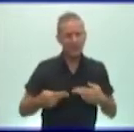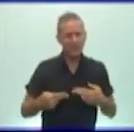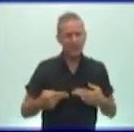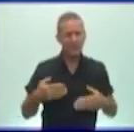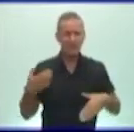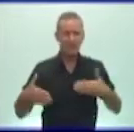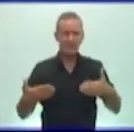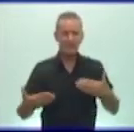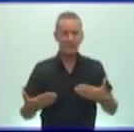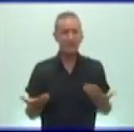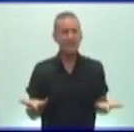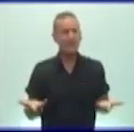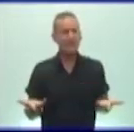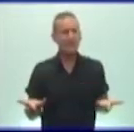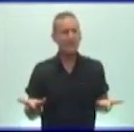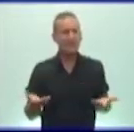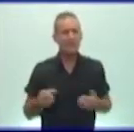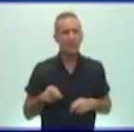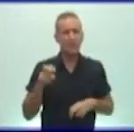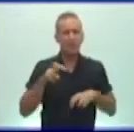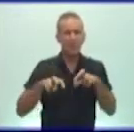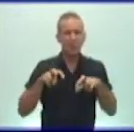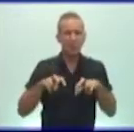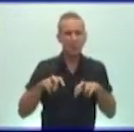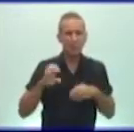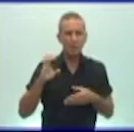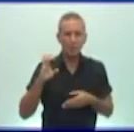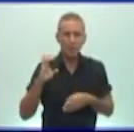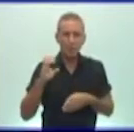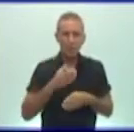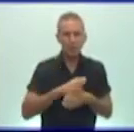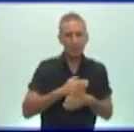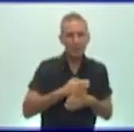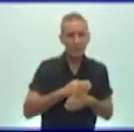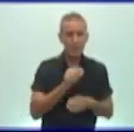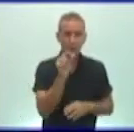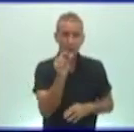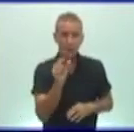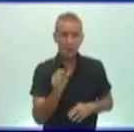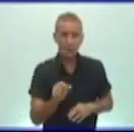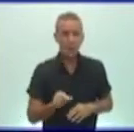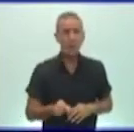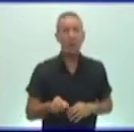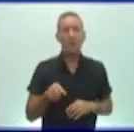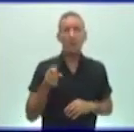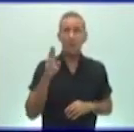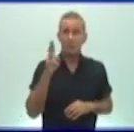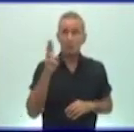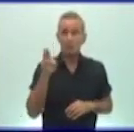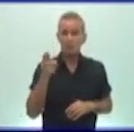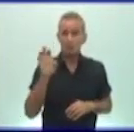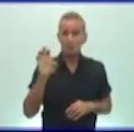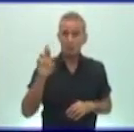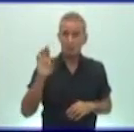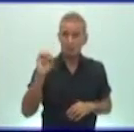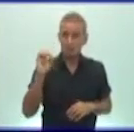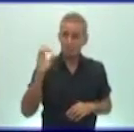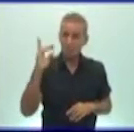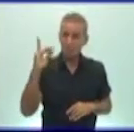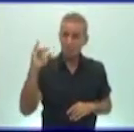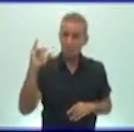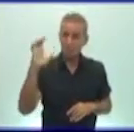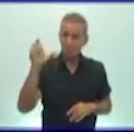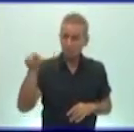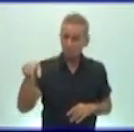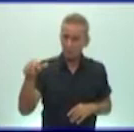actividad. Van a buscar el significado de las palabras prodiga, dicha y represa.